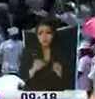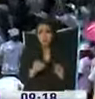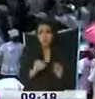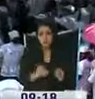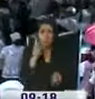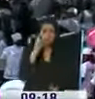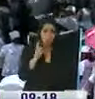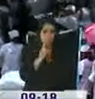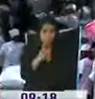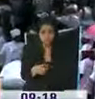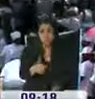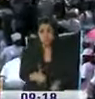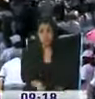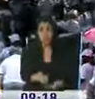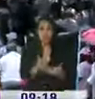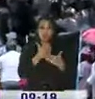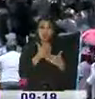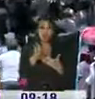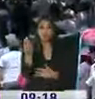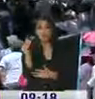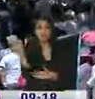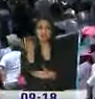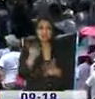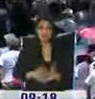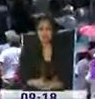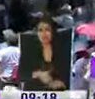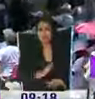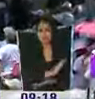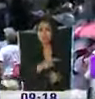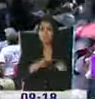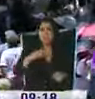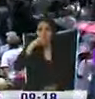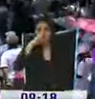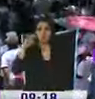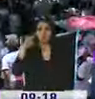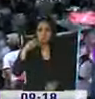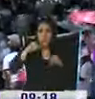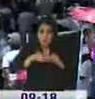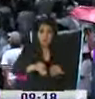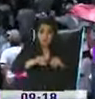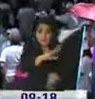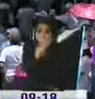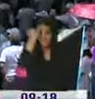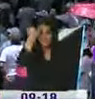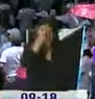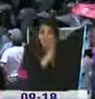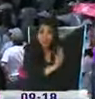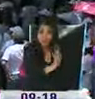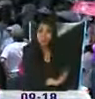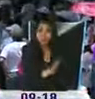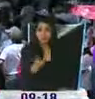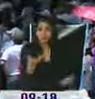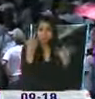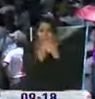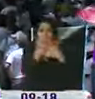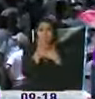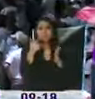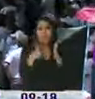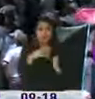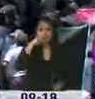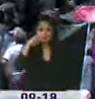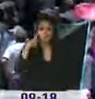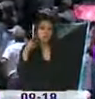por supuesto, pero no puede confundirse a un niño o dejarse una indefinición al niño, porque el momento que se le diga a un niño que tiene